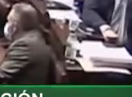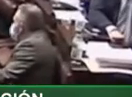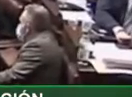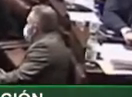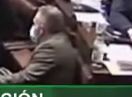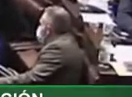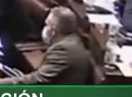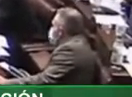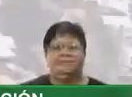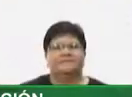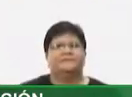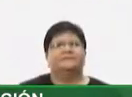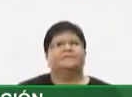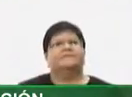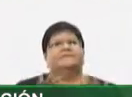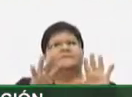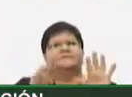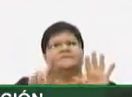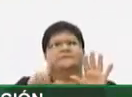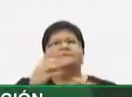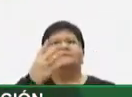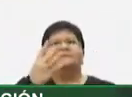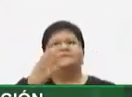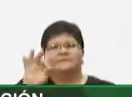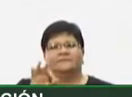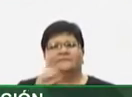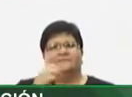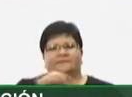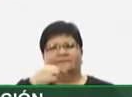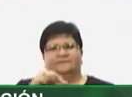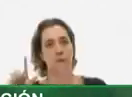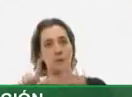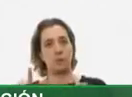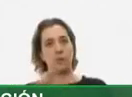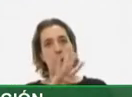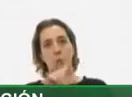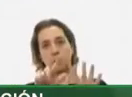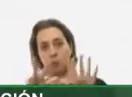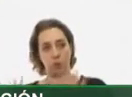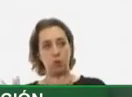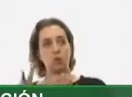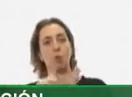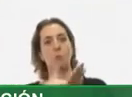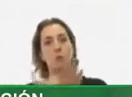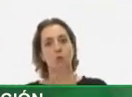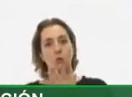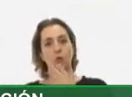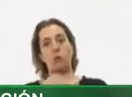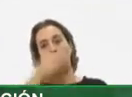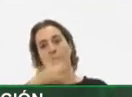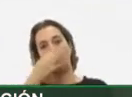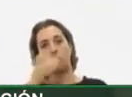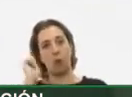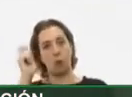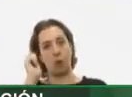la votación del articulado de la Ley de Urgente Consideración en la Cámara de Diputados, con casi 50 cambios al texto recibido. Al